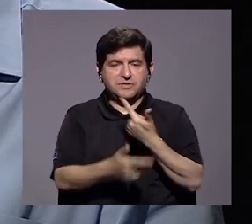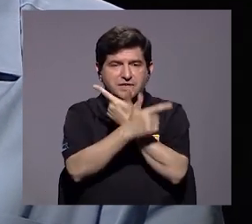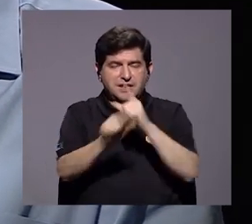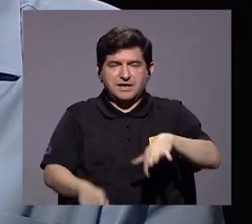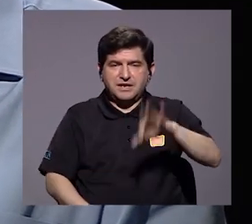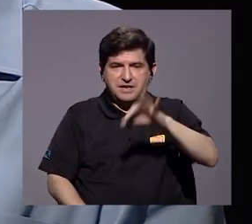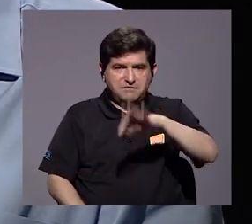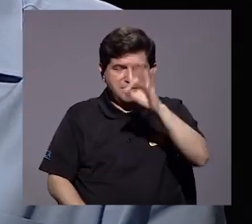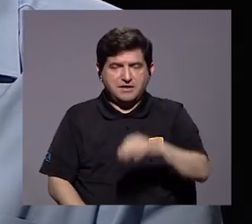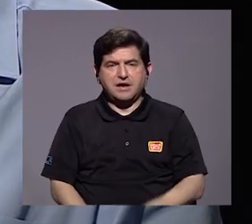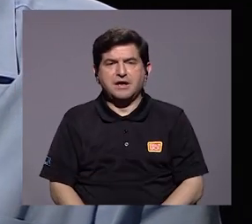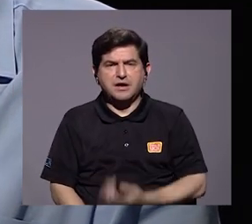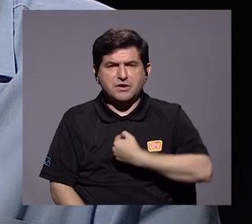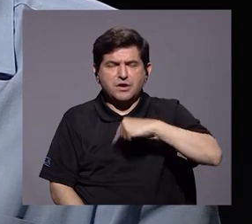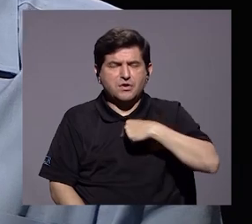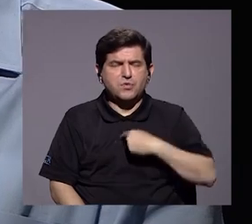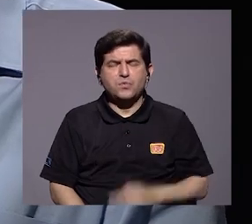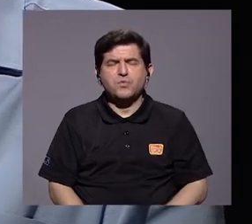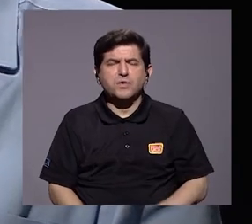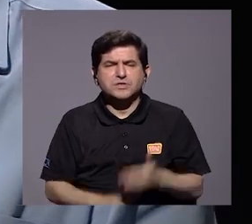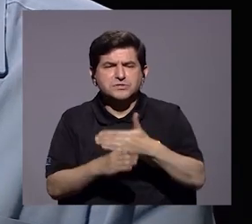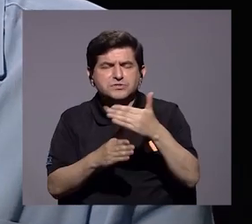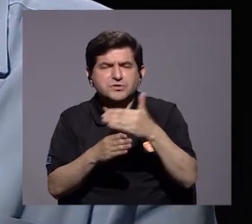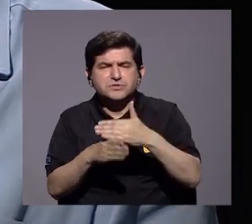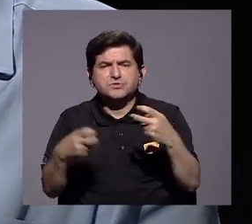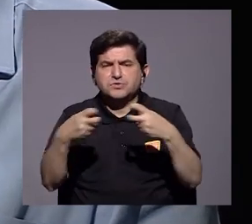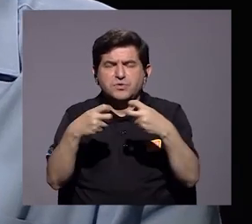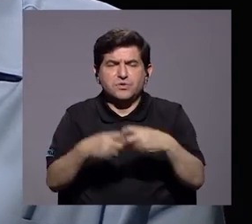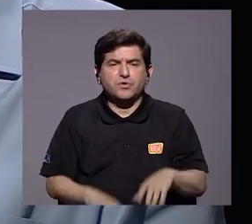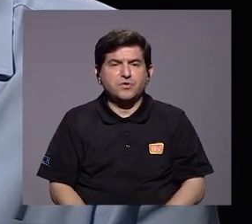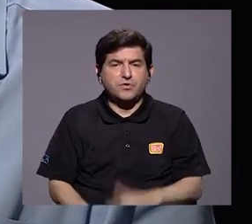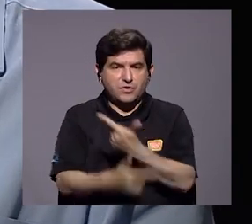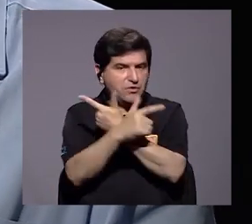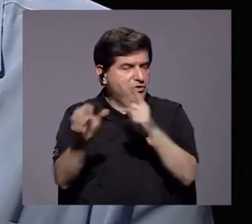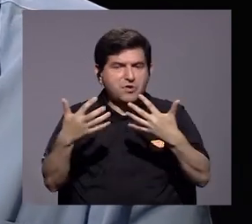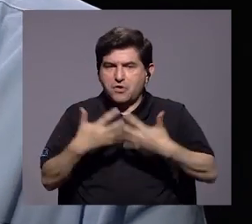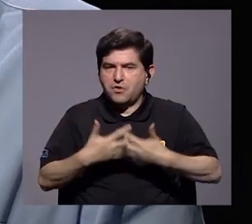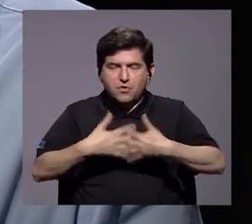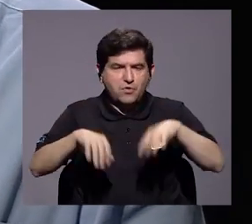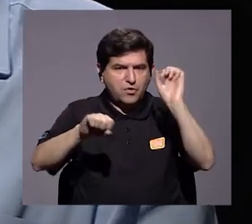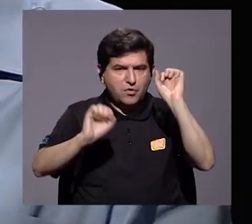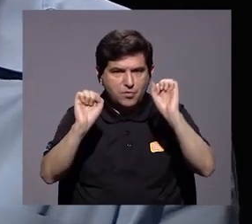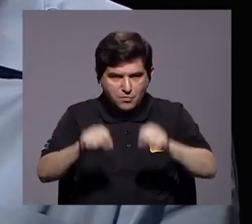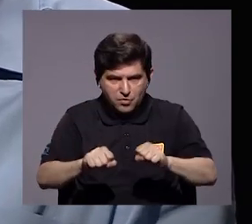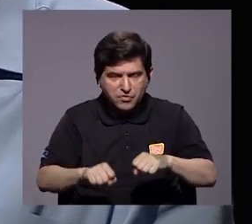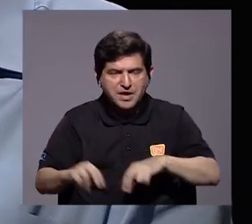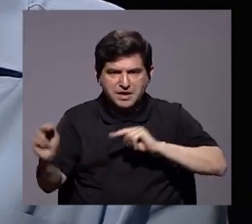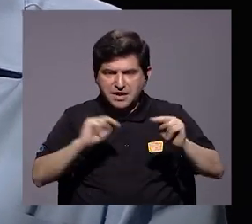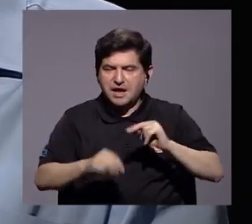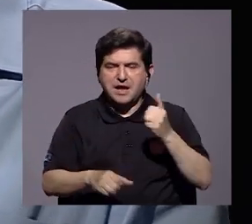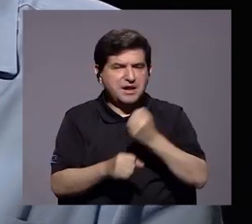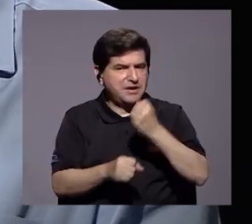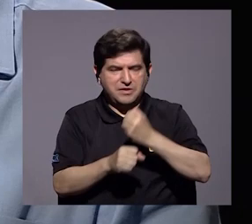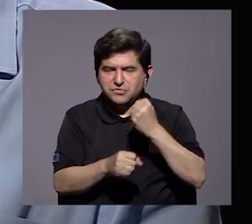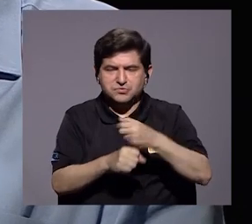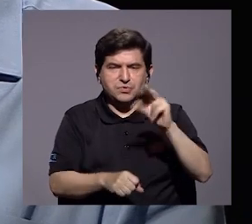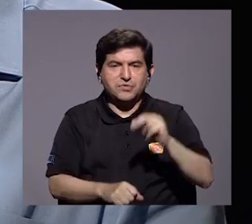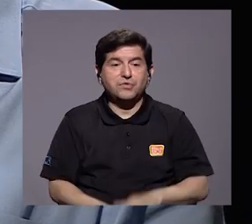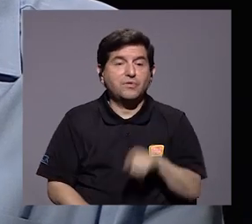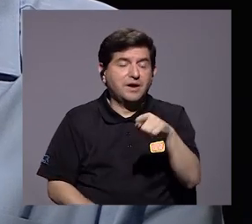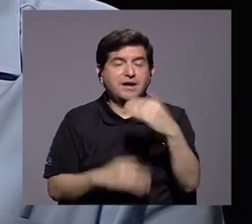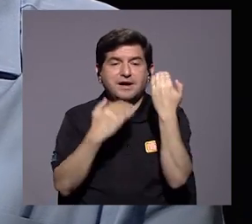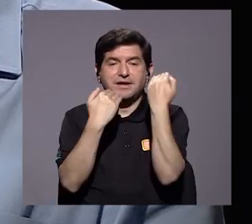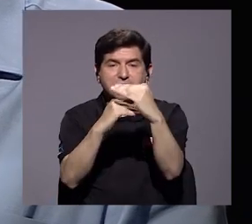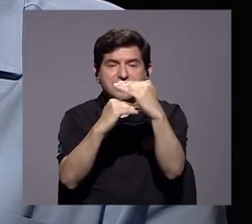de elección no podemos elegir quién es nuestro proveedor no tenemos libertad de empresa no podemos dedicarnos a ese negocio de datos ahí ya la libertad está